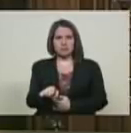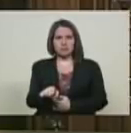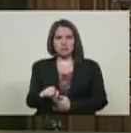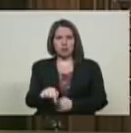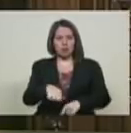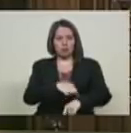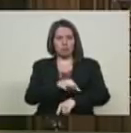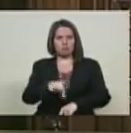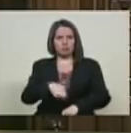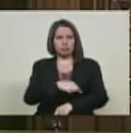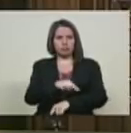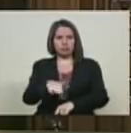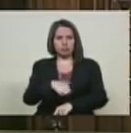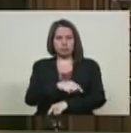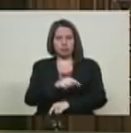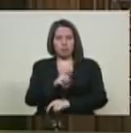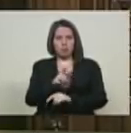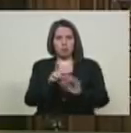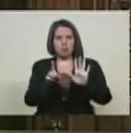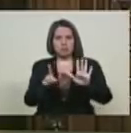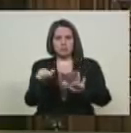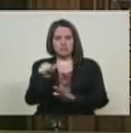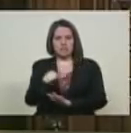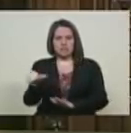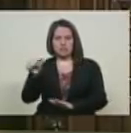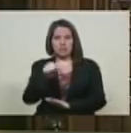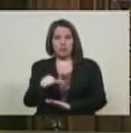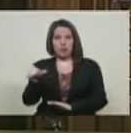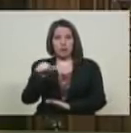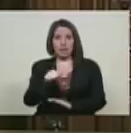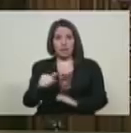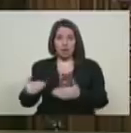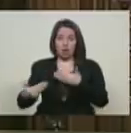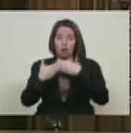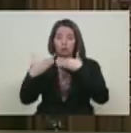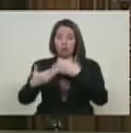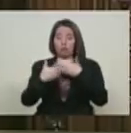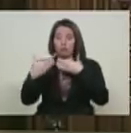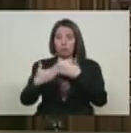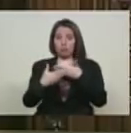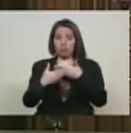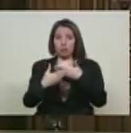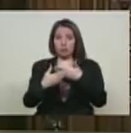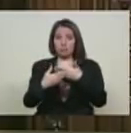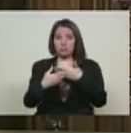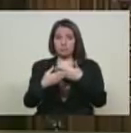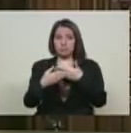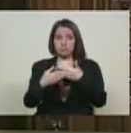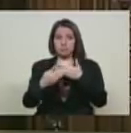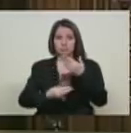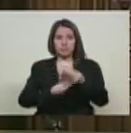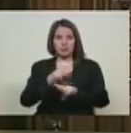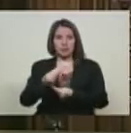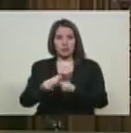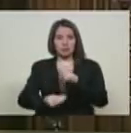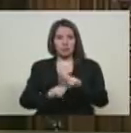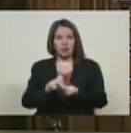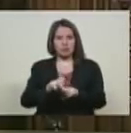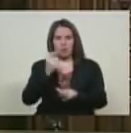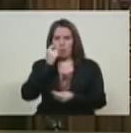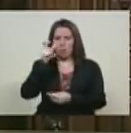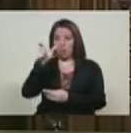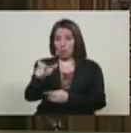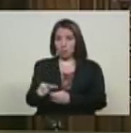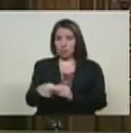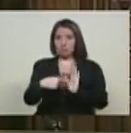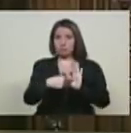transcurrido 6 semanas del atentado terrorista. Y como se ha comprobado, este alias Morfeo,